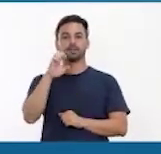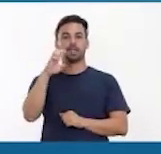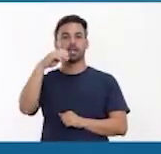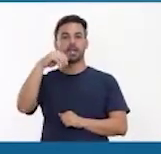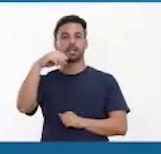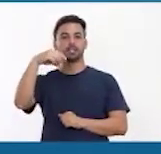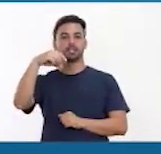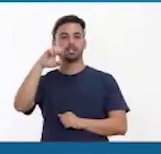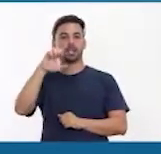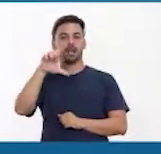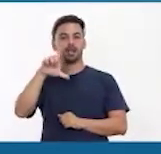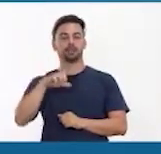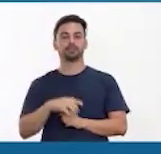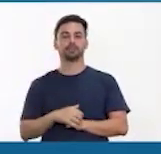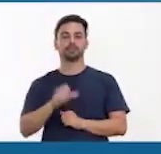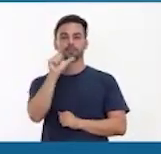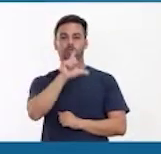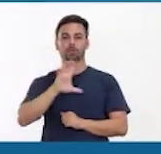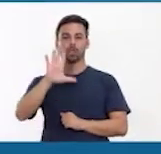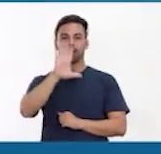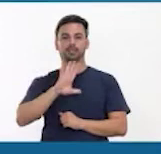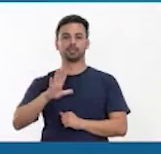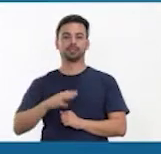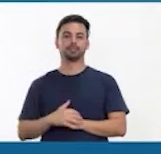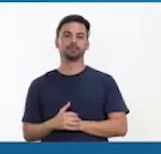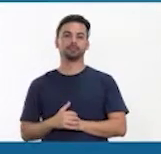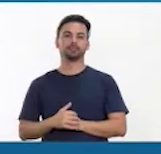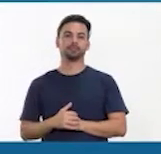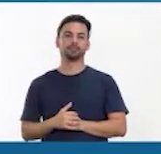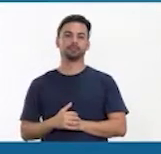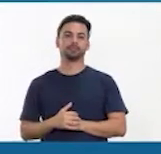de la revolución social-socialista.